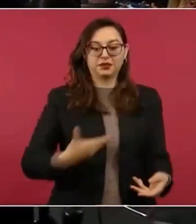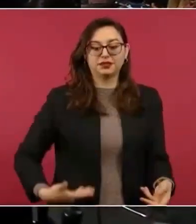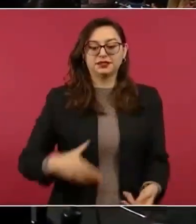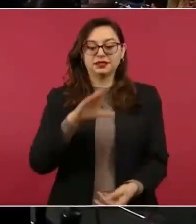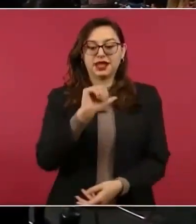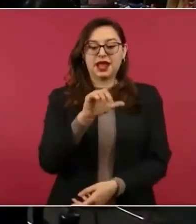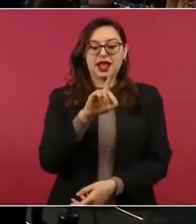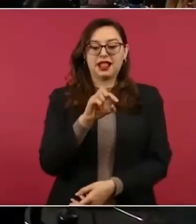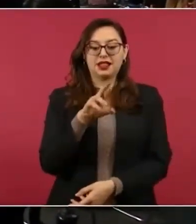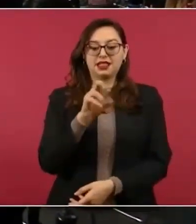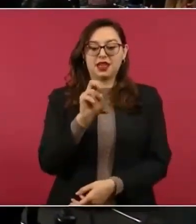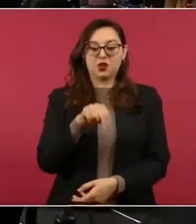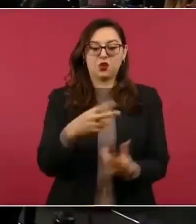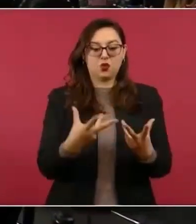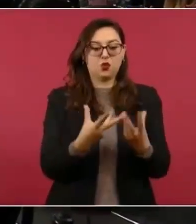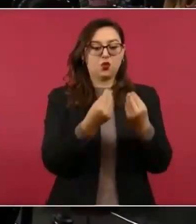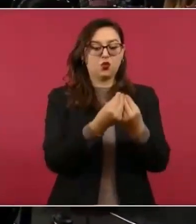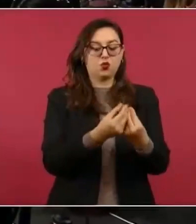Calderón.